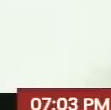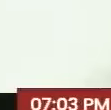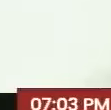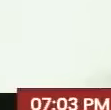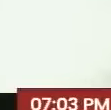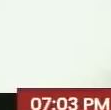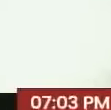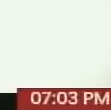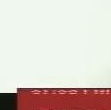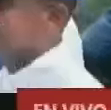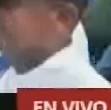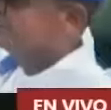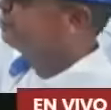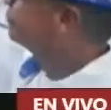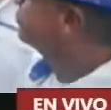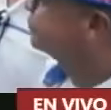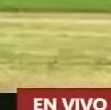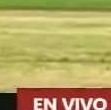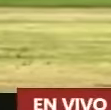bolivariana.